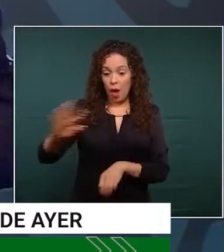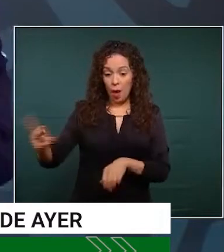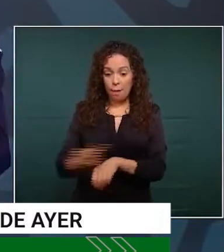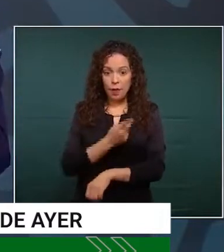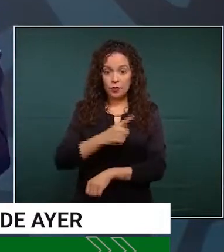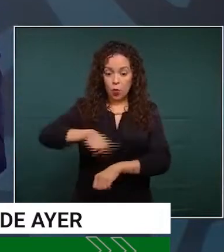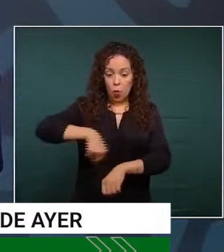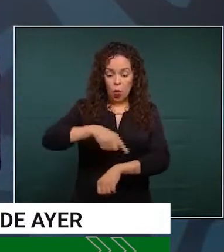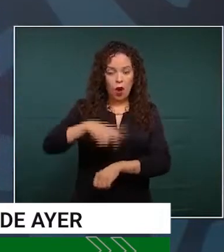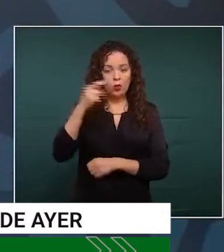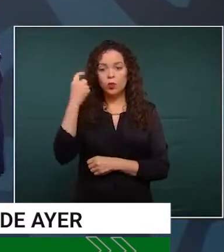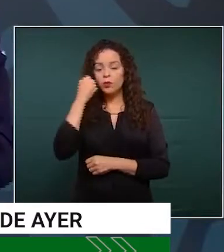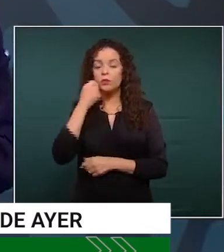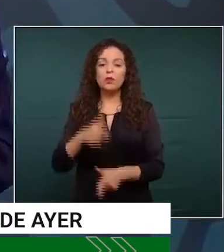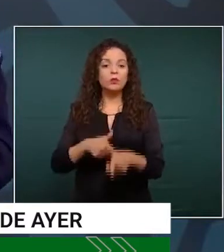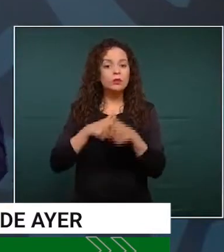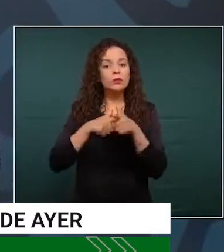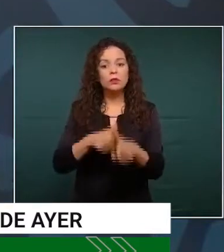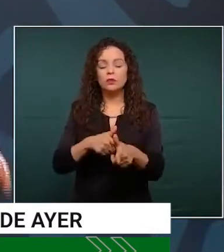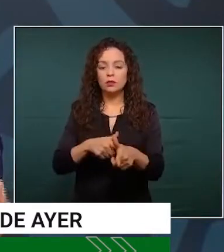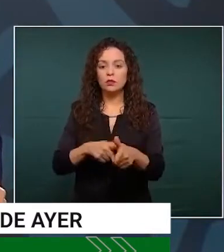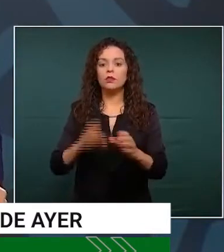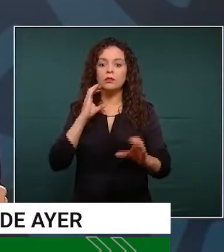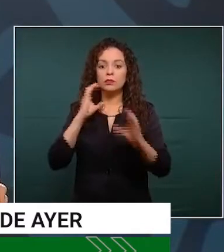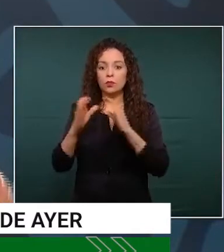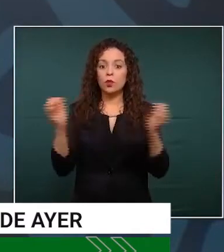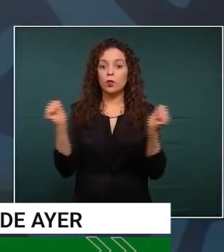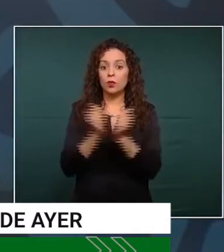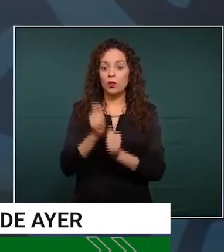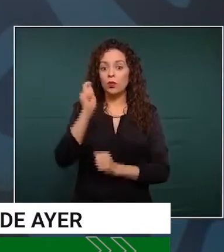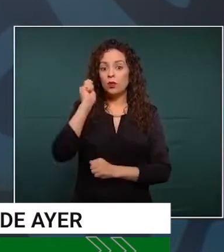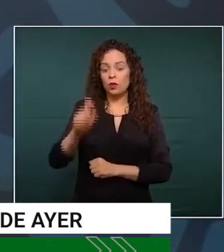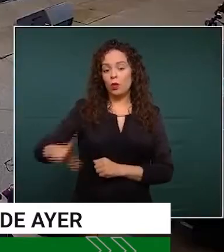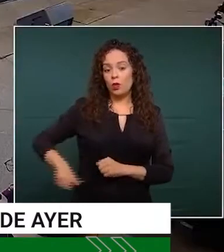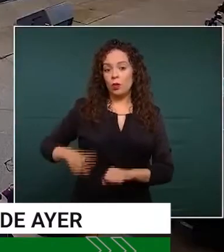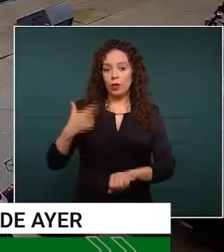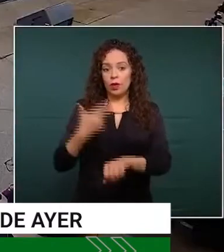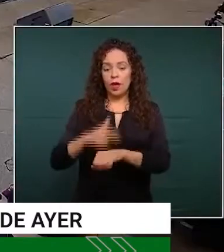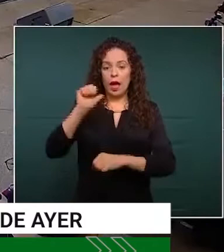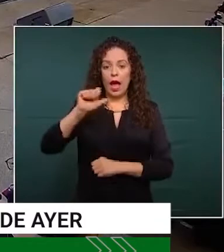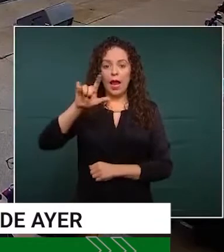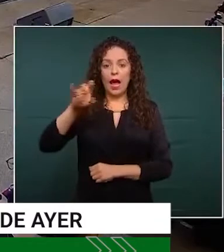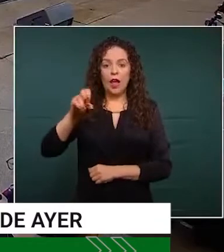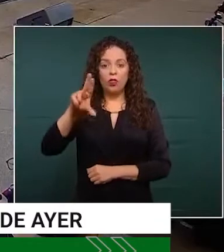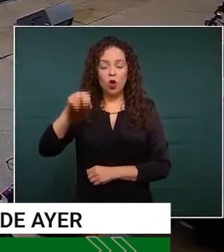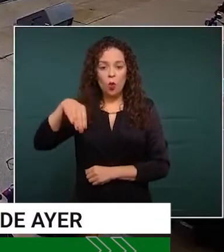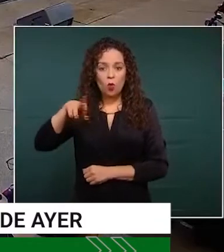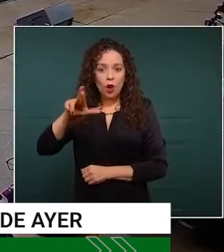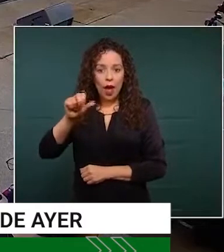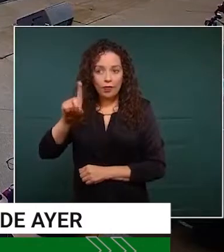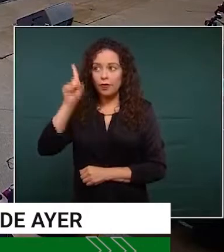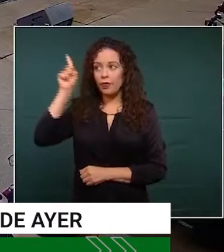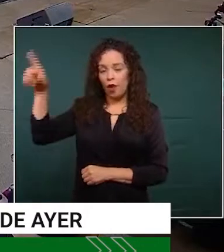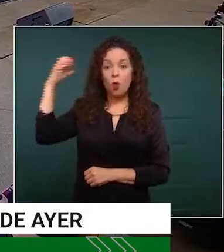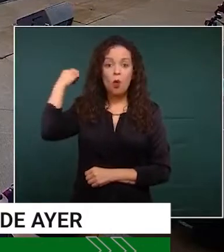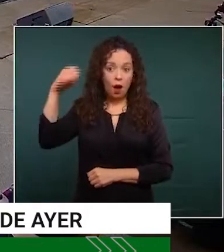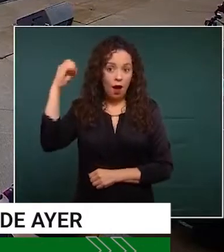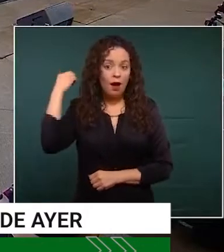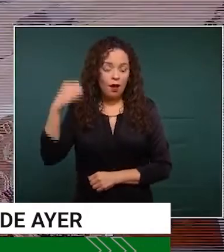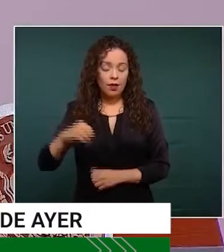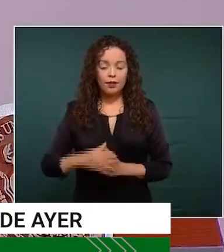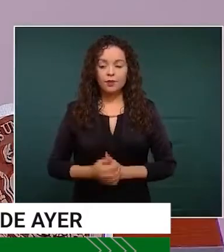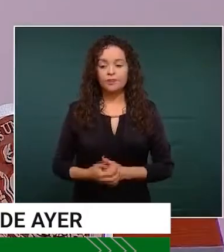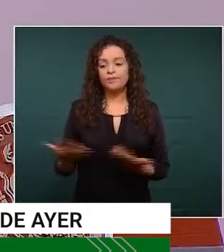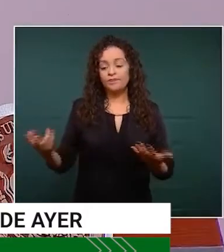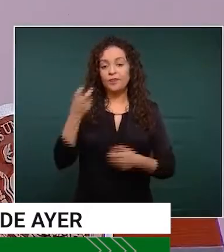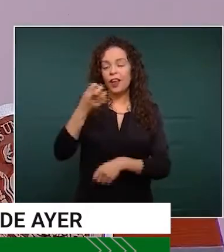León Romero, que dio el reporte de daños tras el sismo de este martes con epicentro en Oaxaca. Repito, en cuanto a los efectos, 6 personas